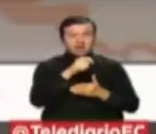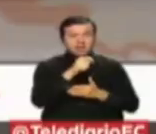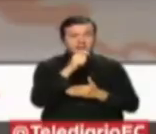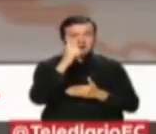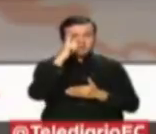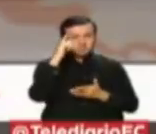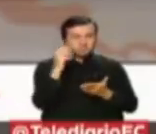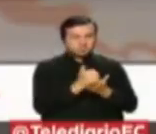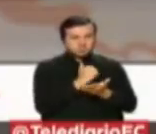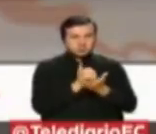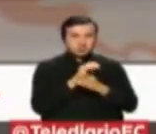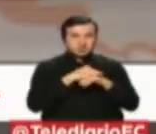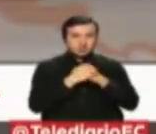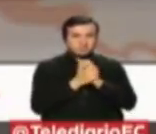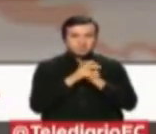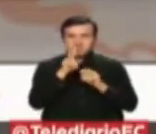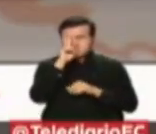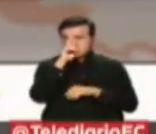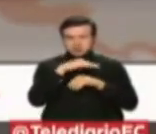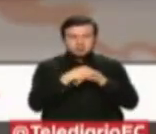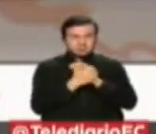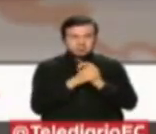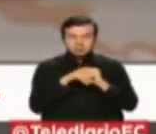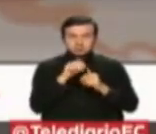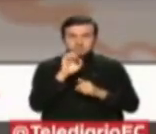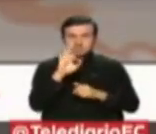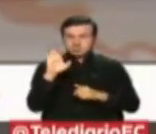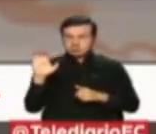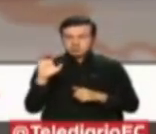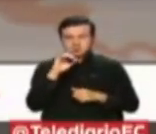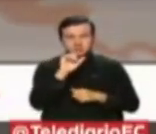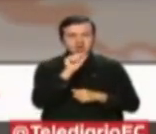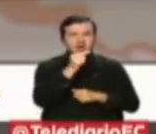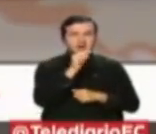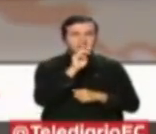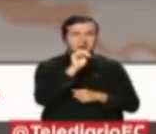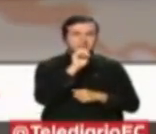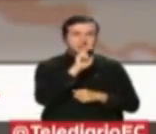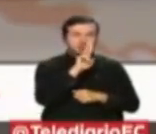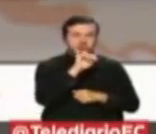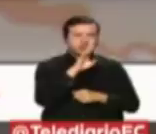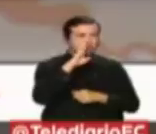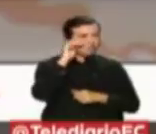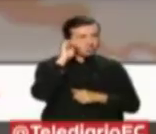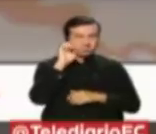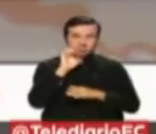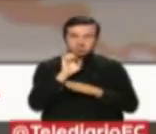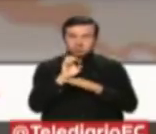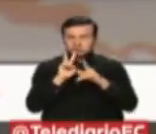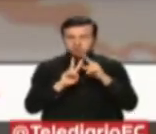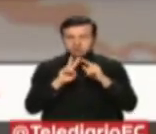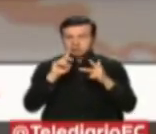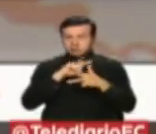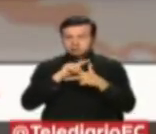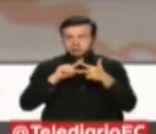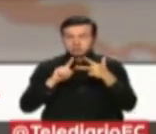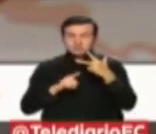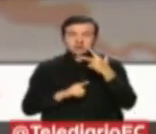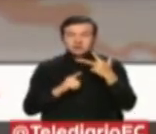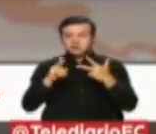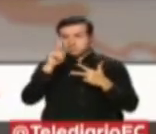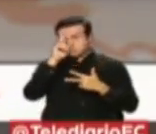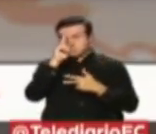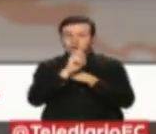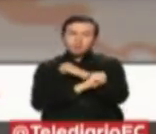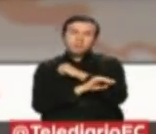como bolsillo de cajero de televisión gamavisión este medio era usado para que para hacer